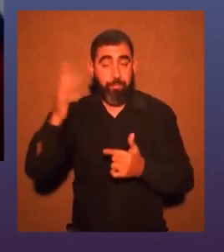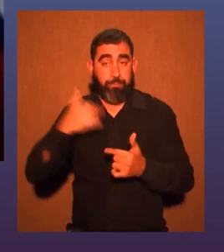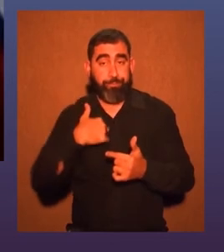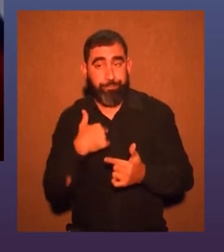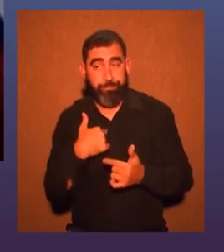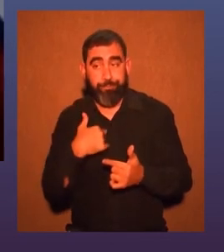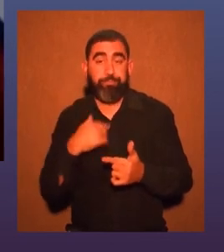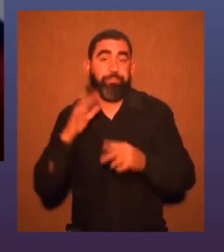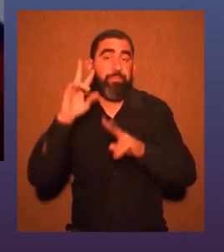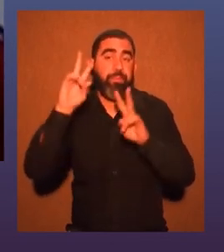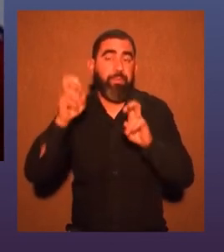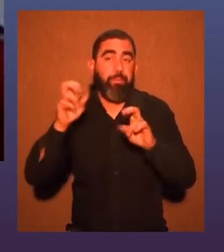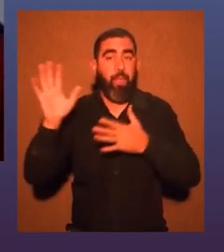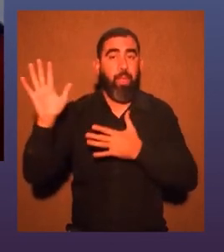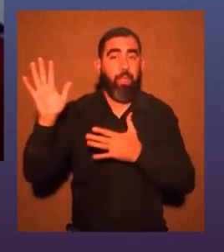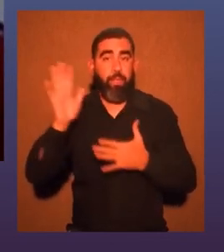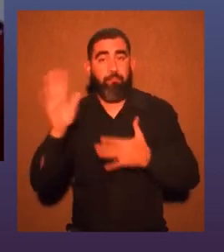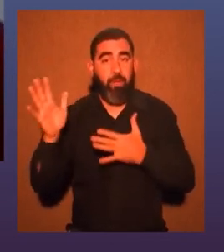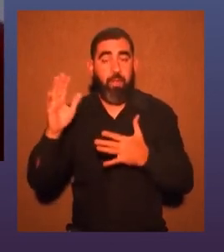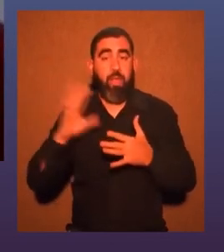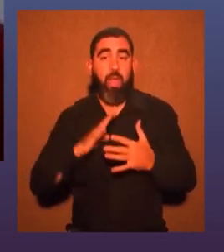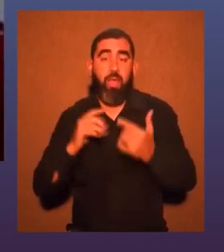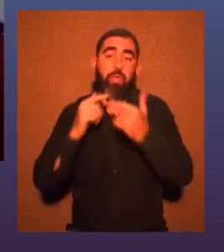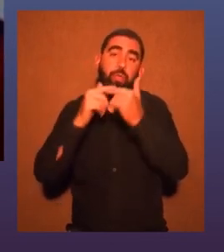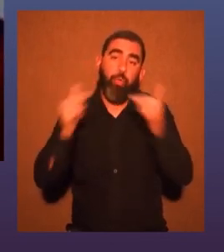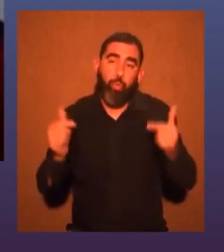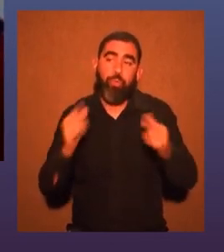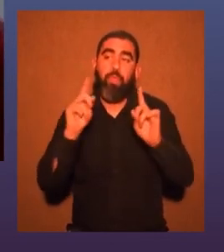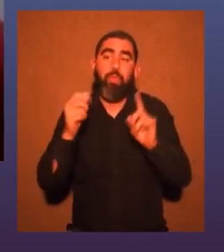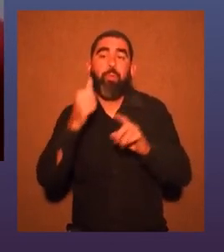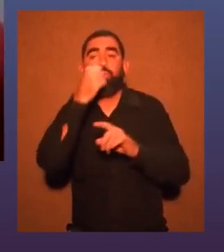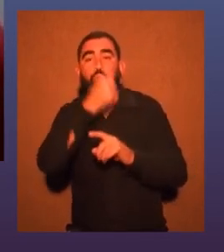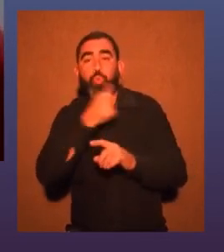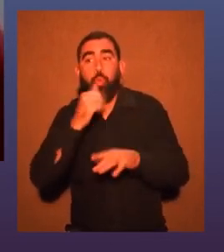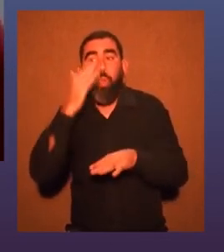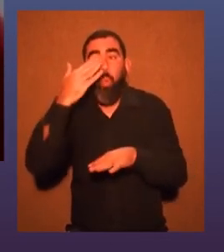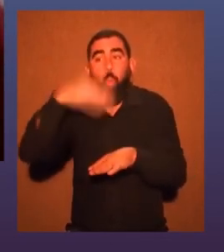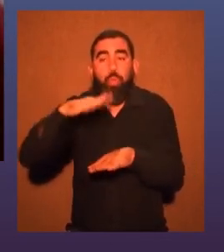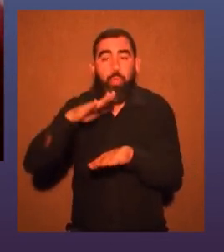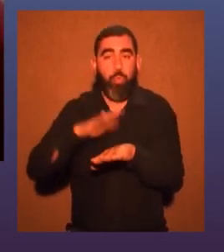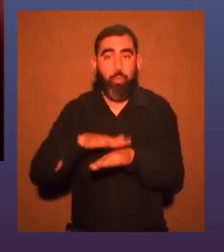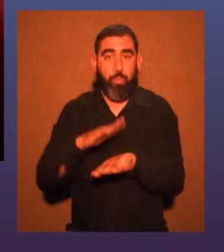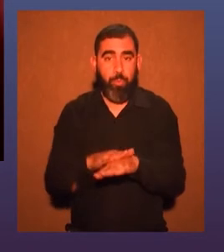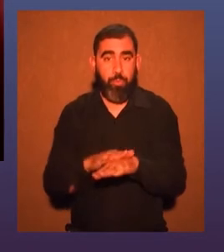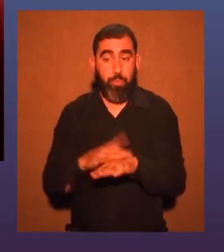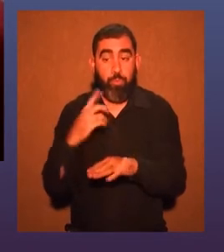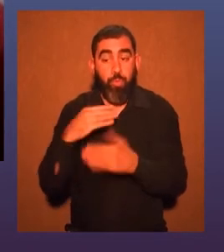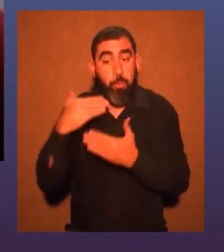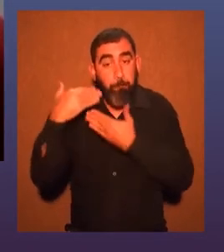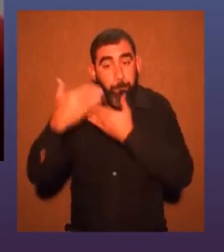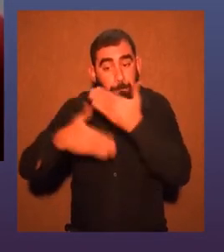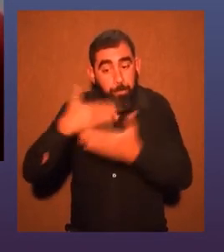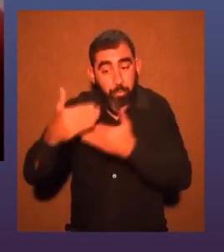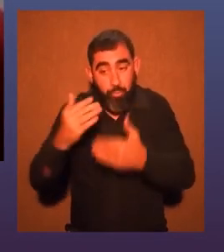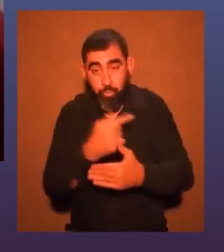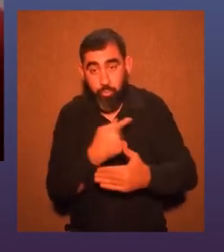en la coreografía hay cosas que de repente hay que solucionar hasta el último momento. Entonces el proceso nuestro es,